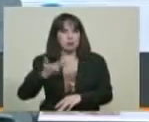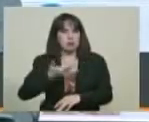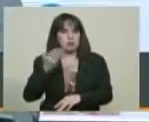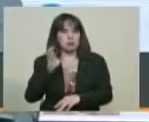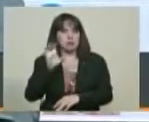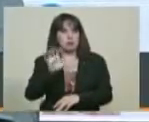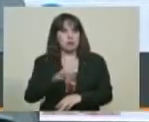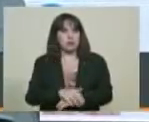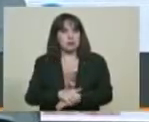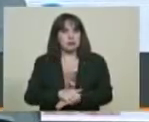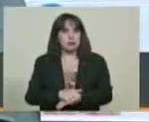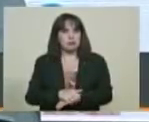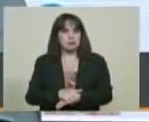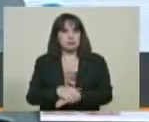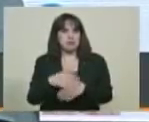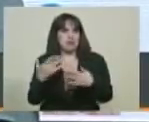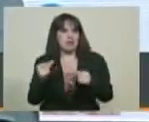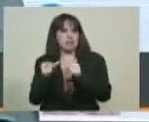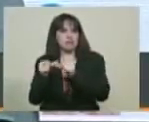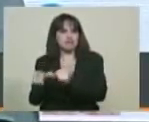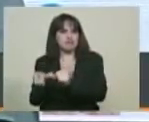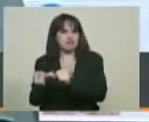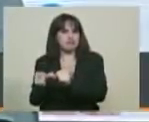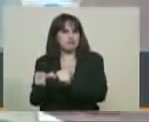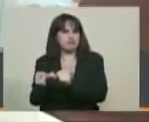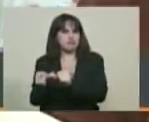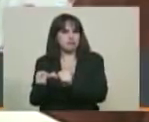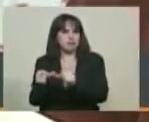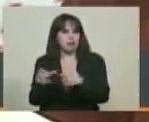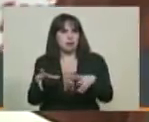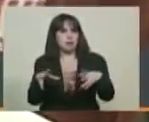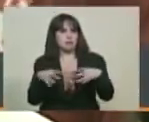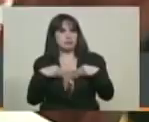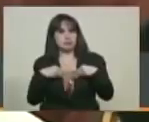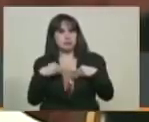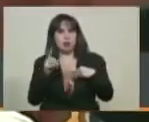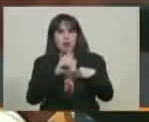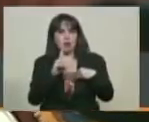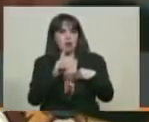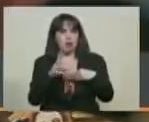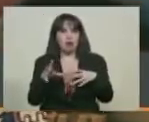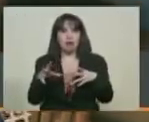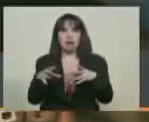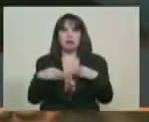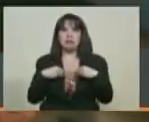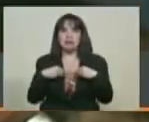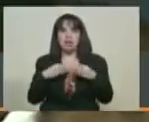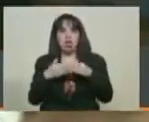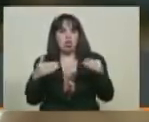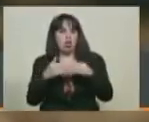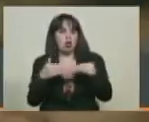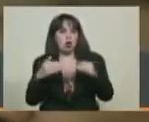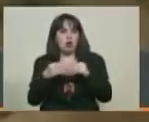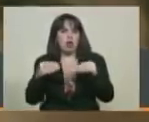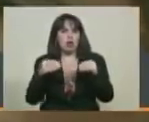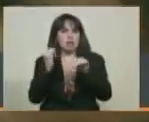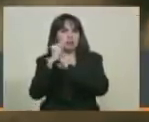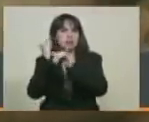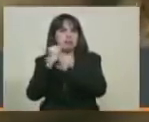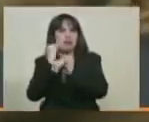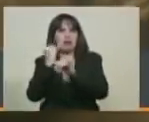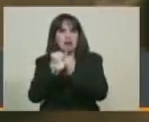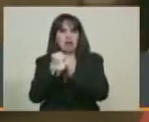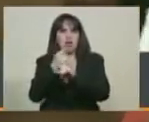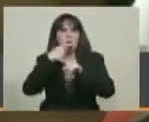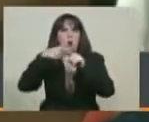¿Cuál es la opción? ¿Quedarnos como estamos? ¿Cuál es la opción? ¿Seguir aceptando que de Dollar Today y de los asesinos